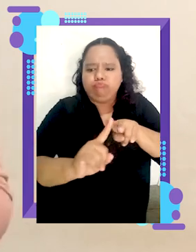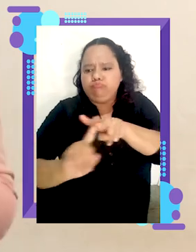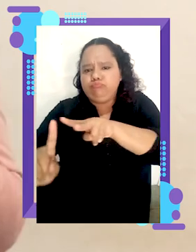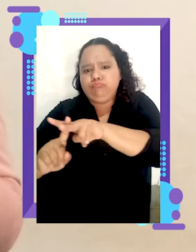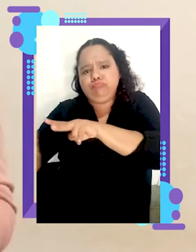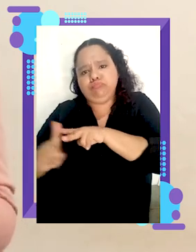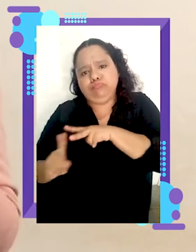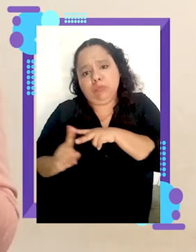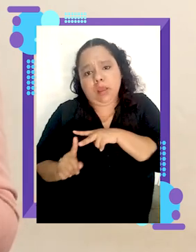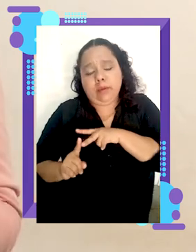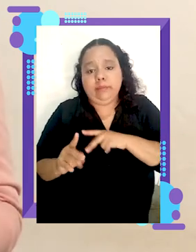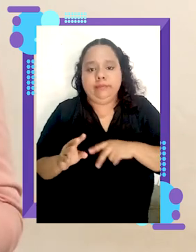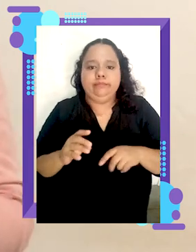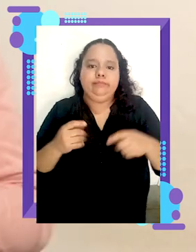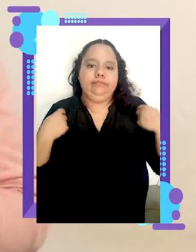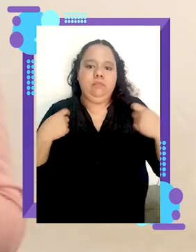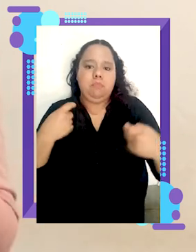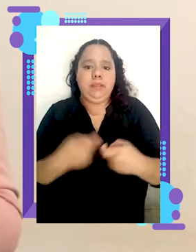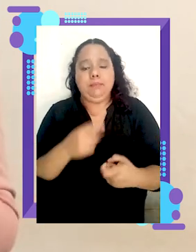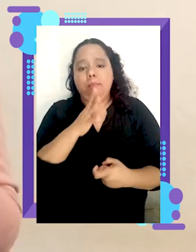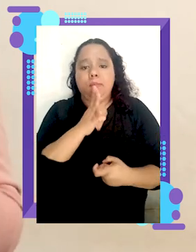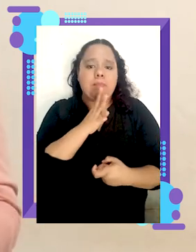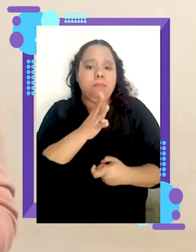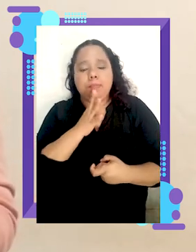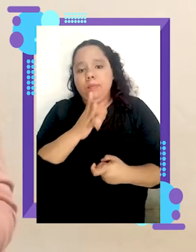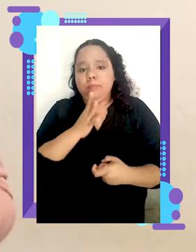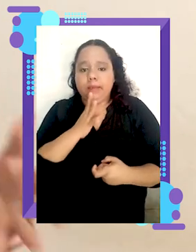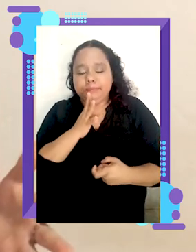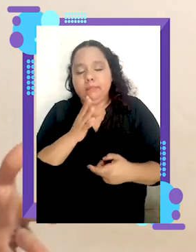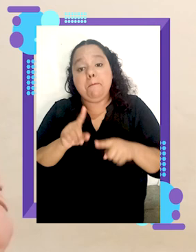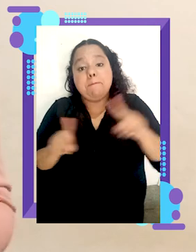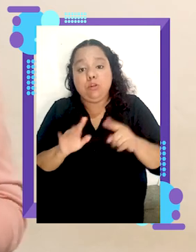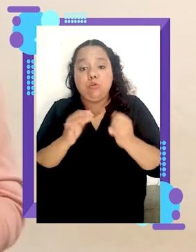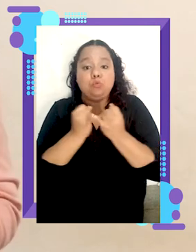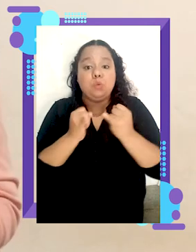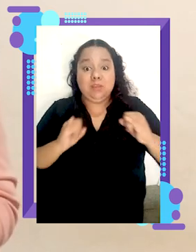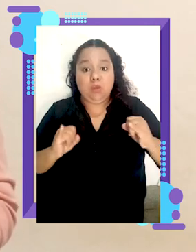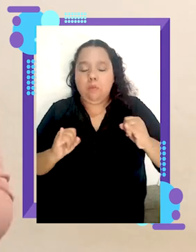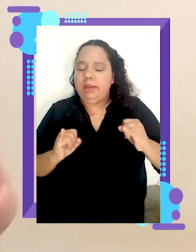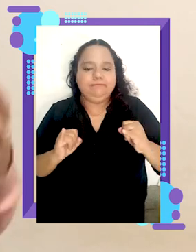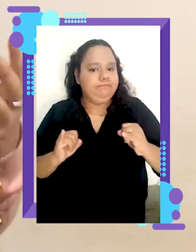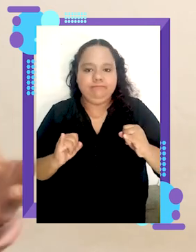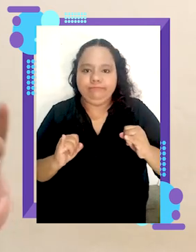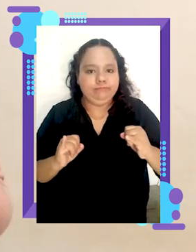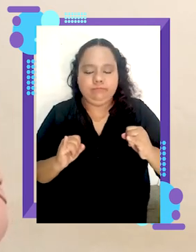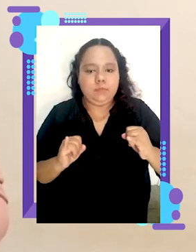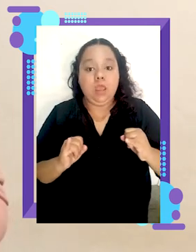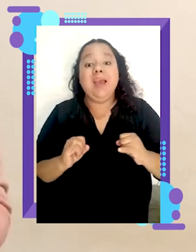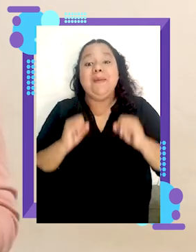esparcido, manteniendo el español como una lengua actual. Sin embargo, de otro país han